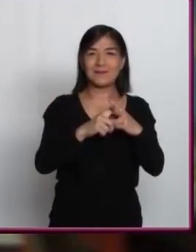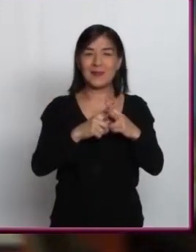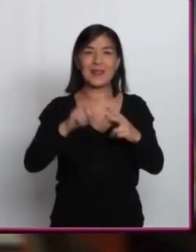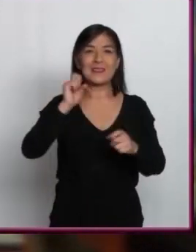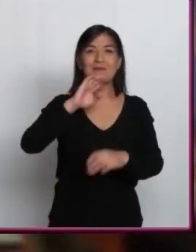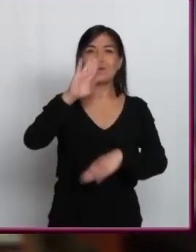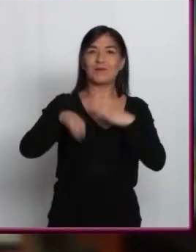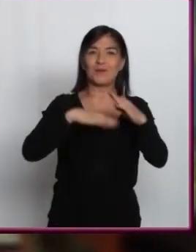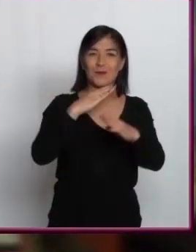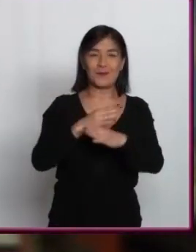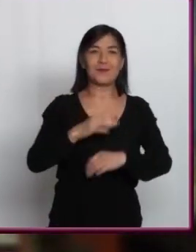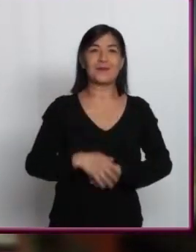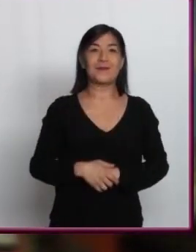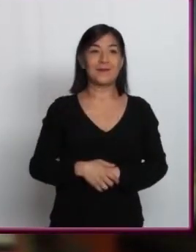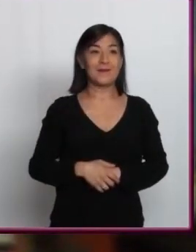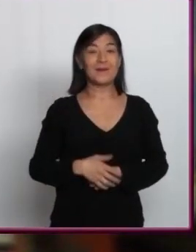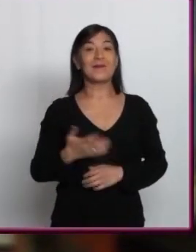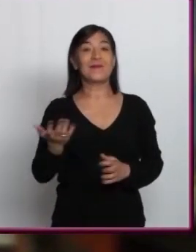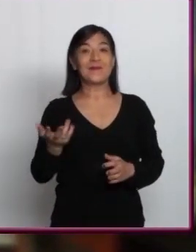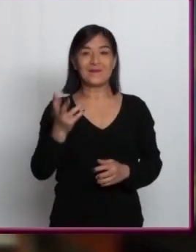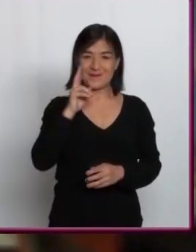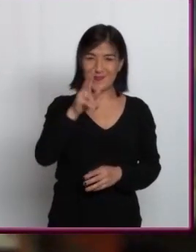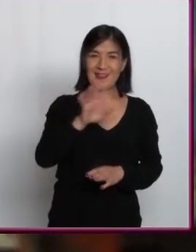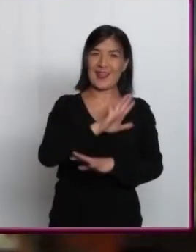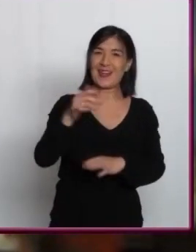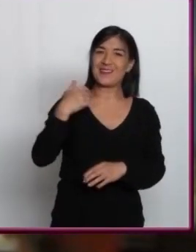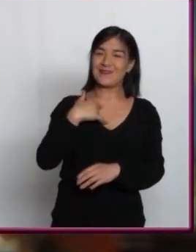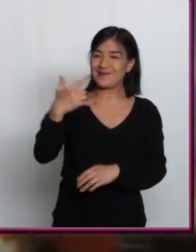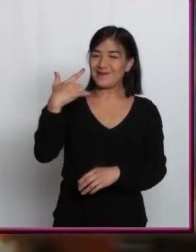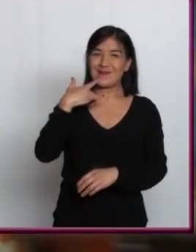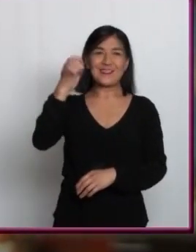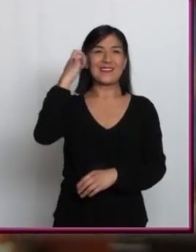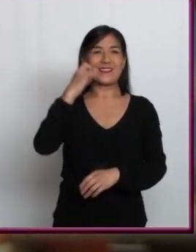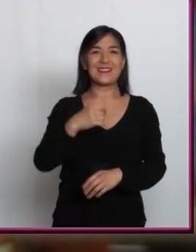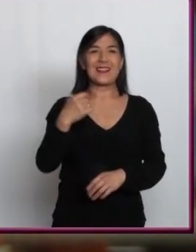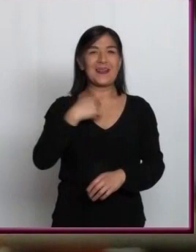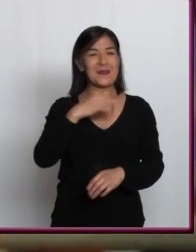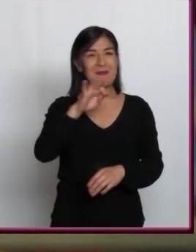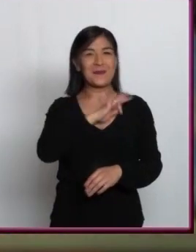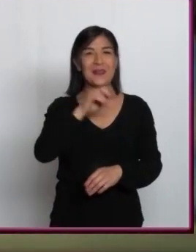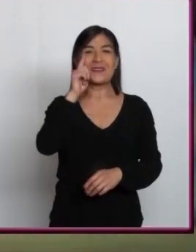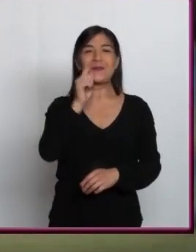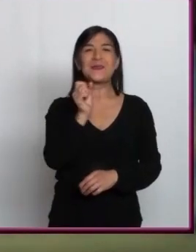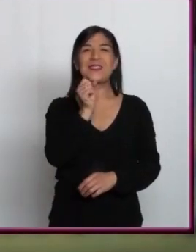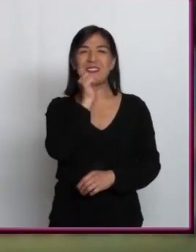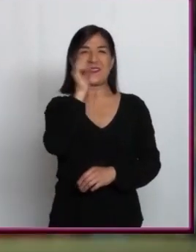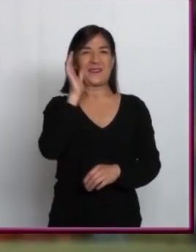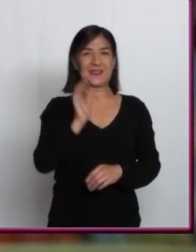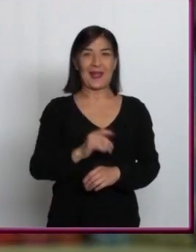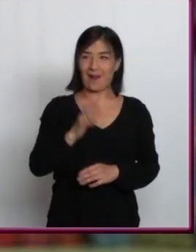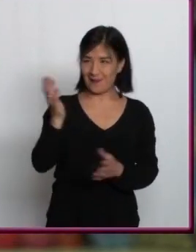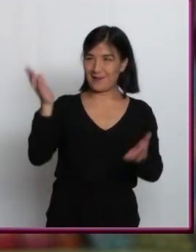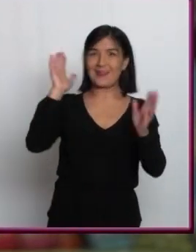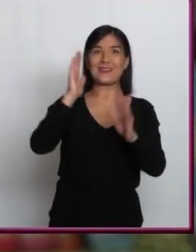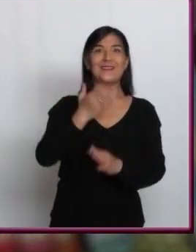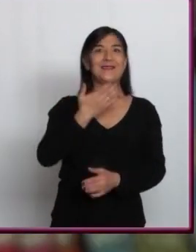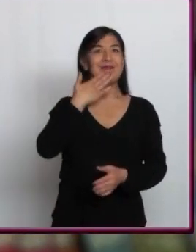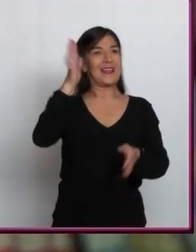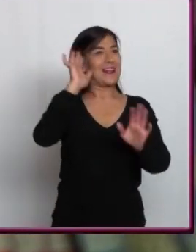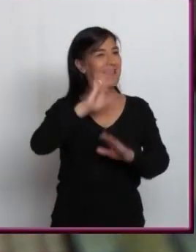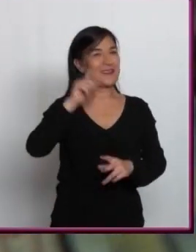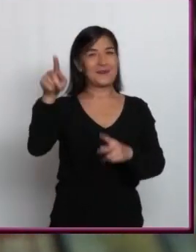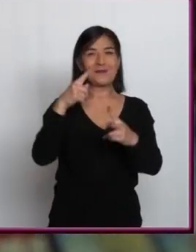allá. Mira, lo logré justo a tiempo, ni un segundo menos, ¿eh? Ay, esa sí que es una verdadera